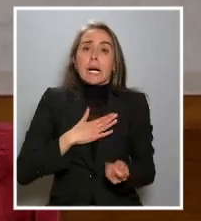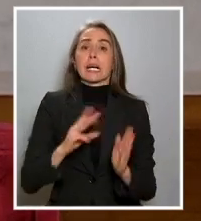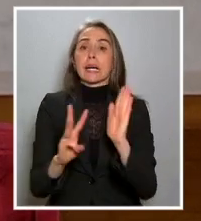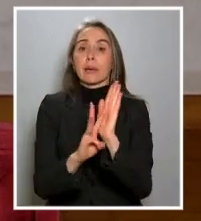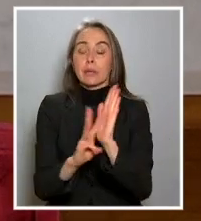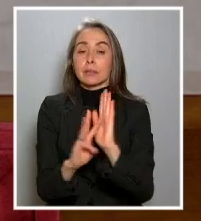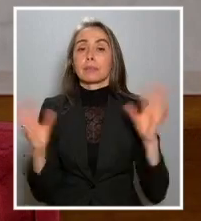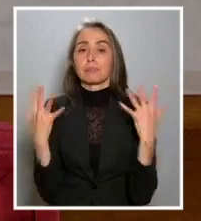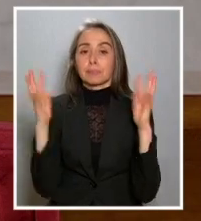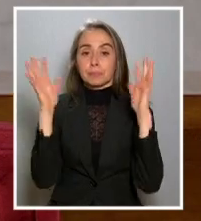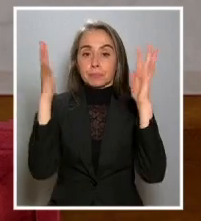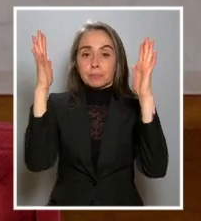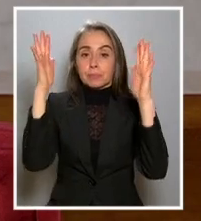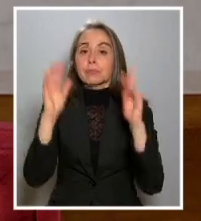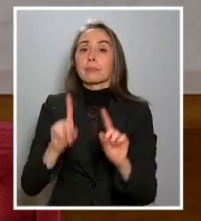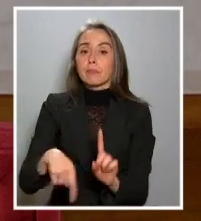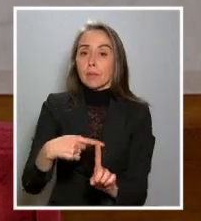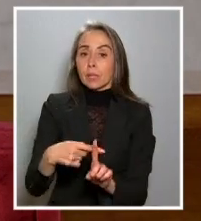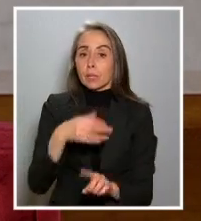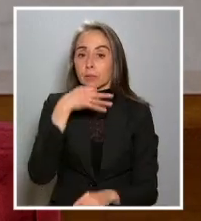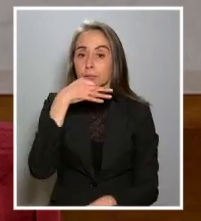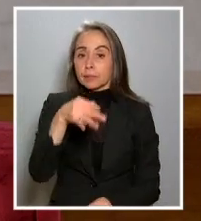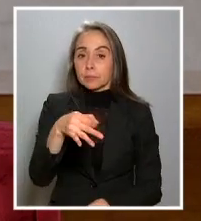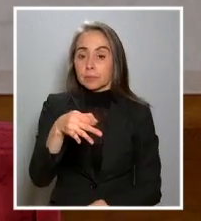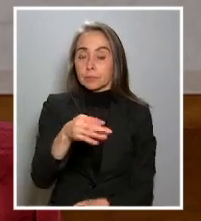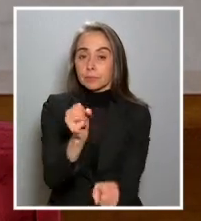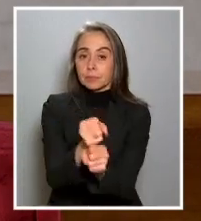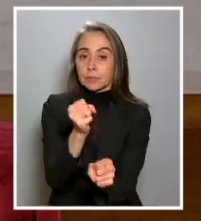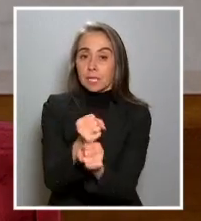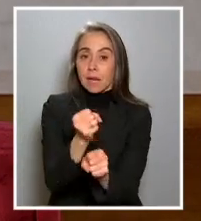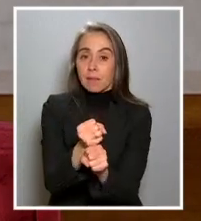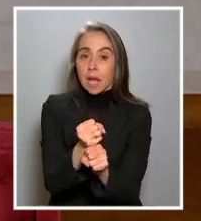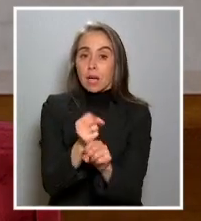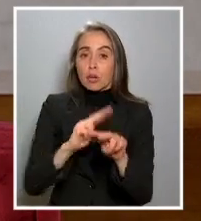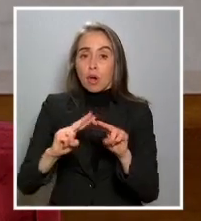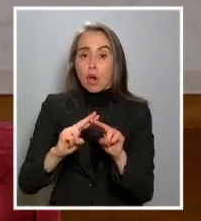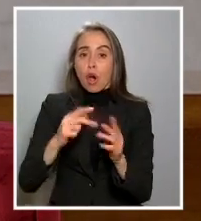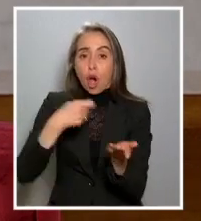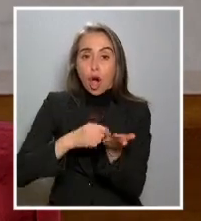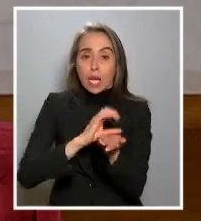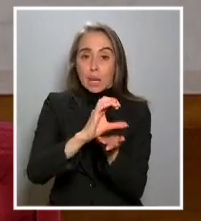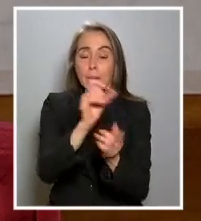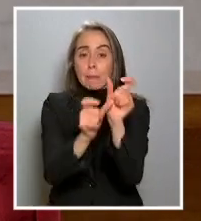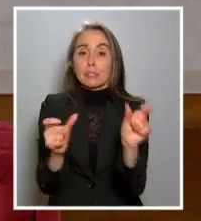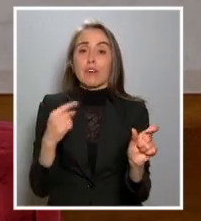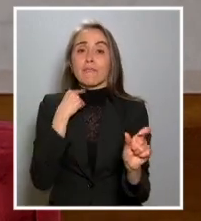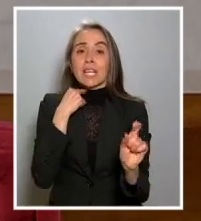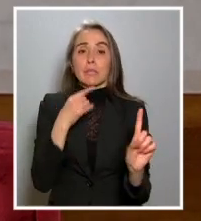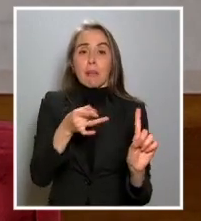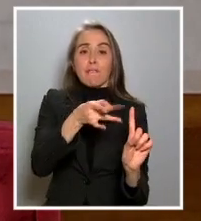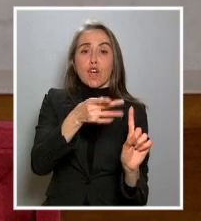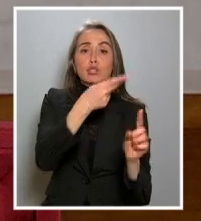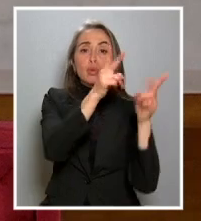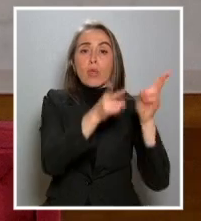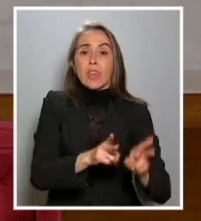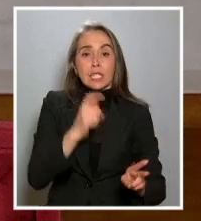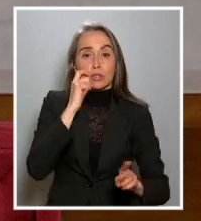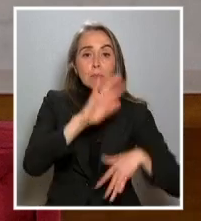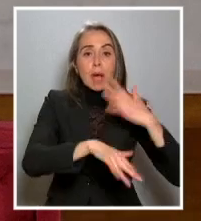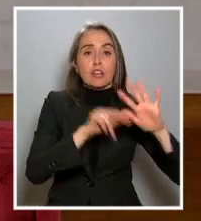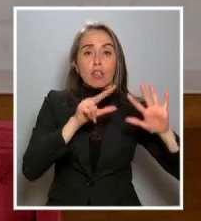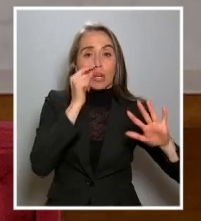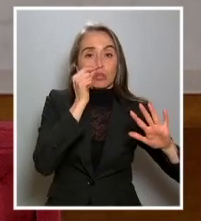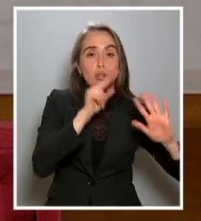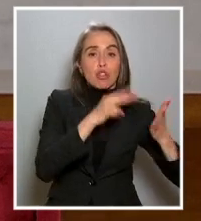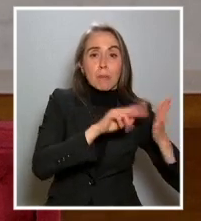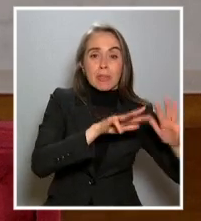Y señalo además que el trabajo de reparación integral a víctimas de violación a los derechos humanos durante el estallido social, como